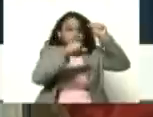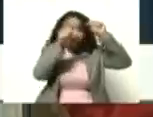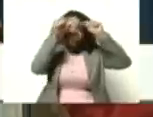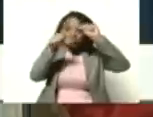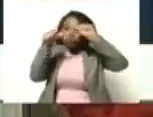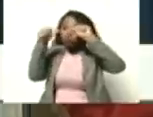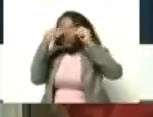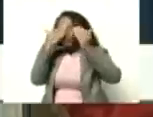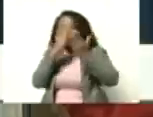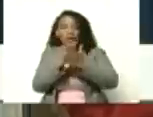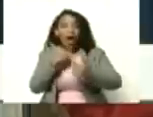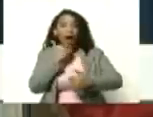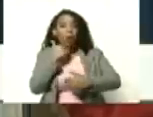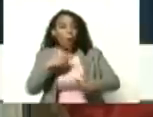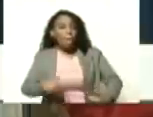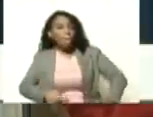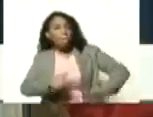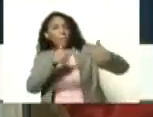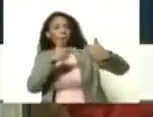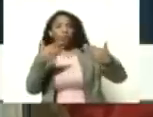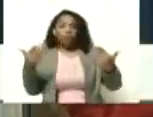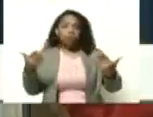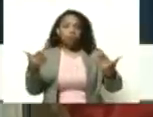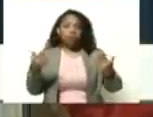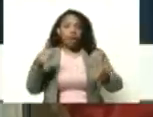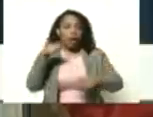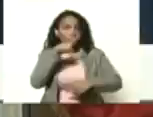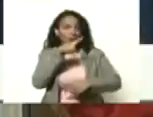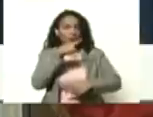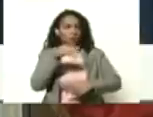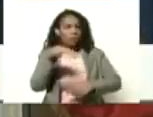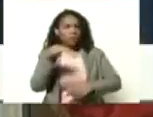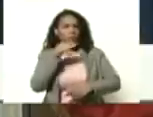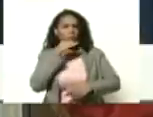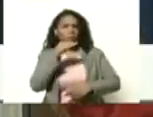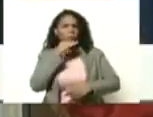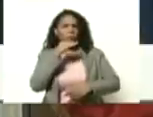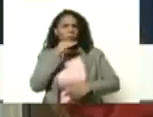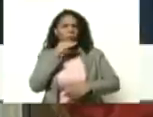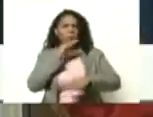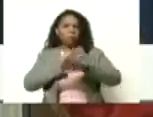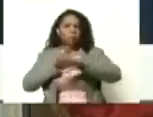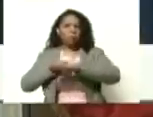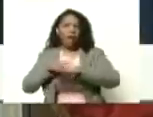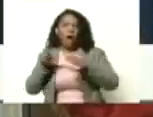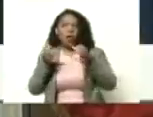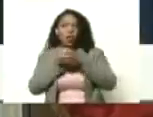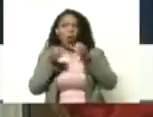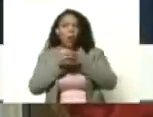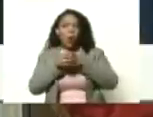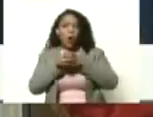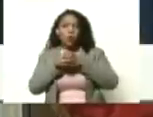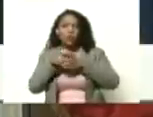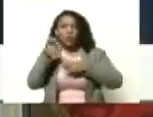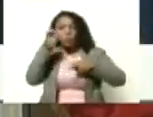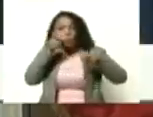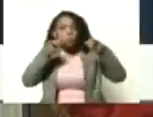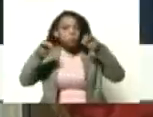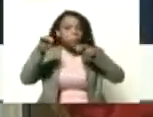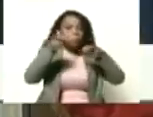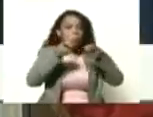enfrentamiento alguno eso enojaba mucho al llamado comité de búsqueda porque